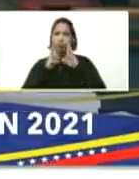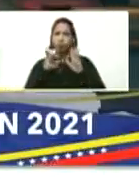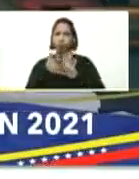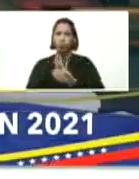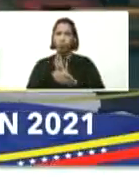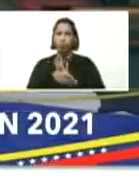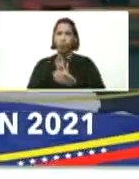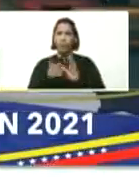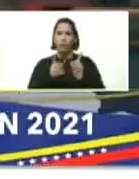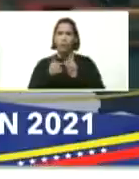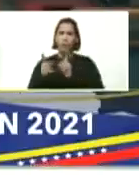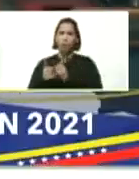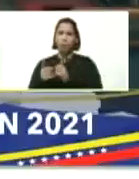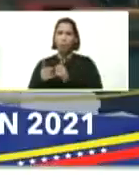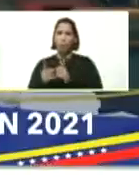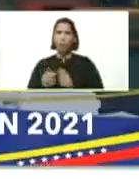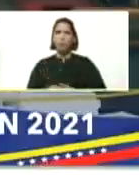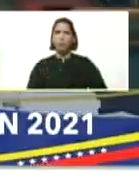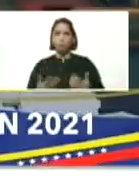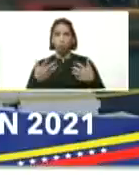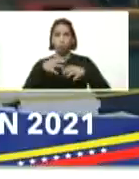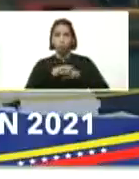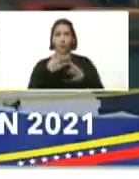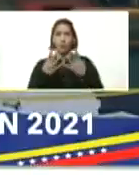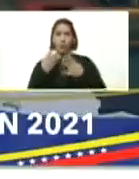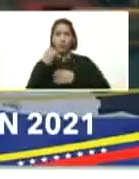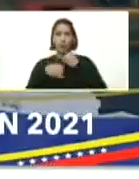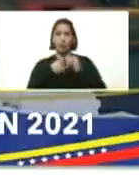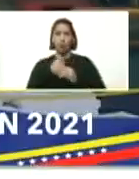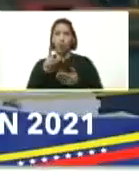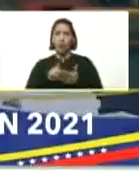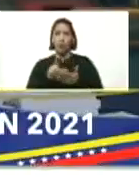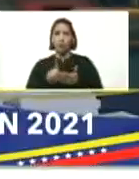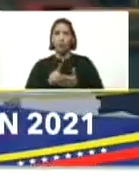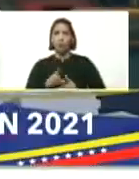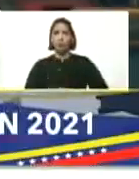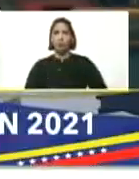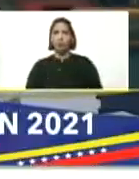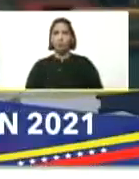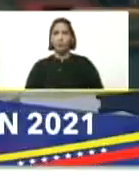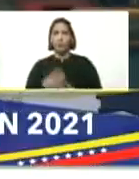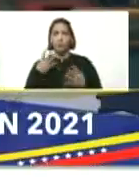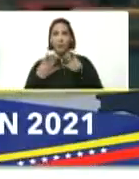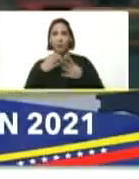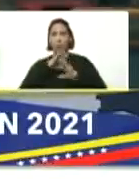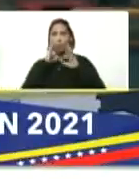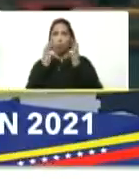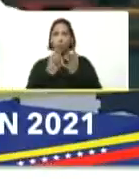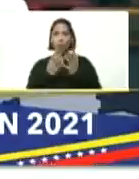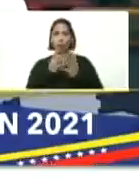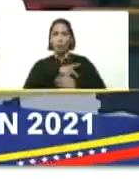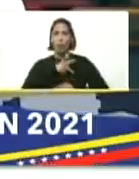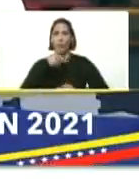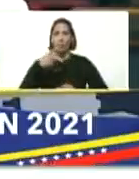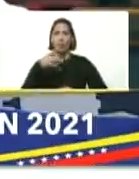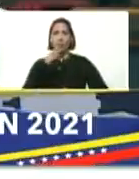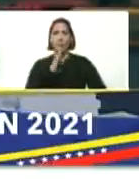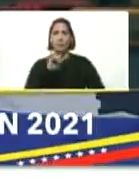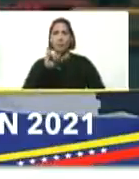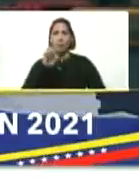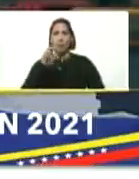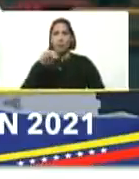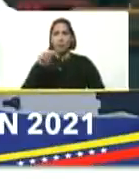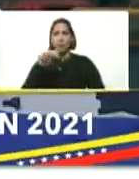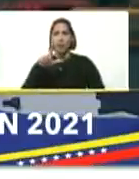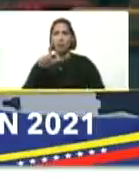esta edición conjunta de la Feria Internacional del Libro, del Festival Mundial de la Poesía y de la Cuarta